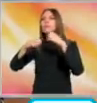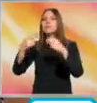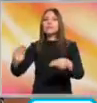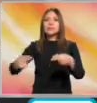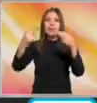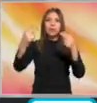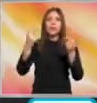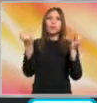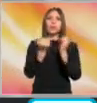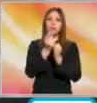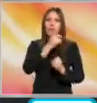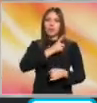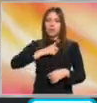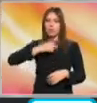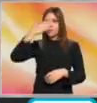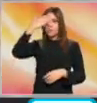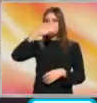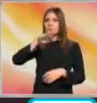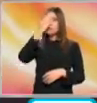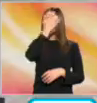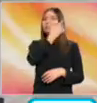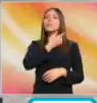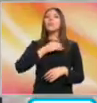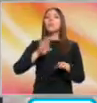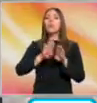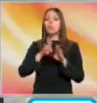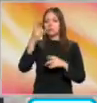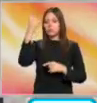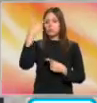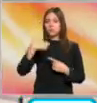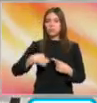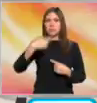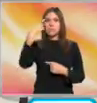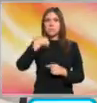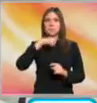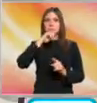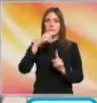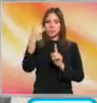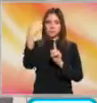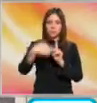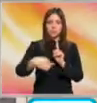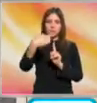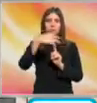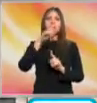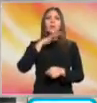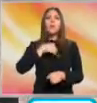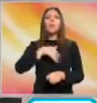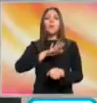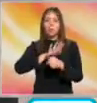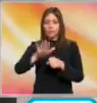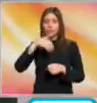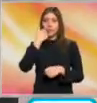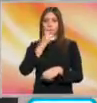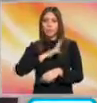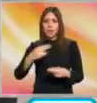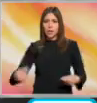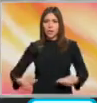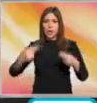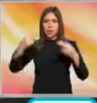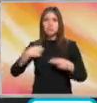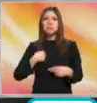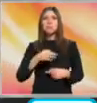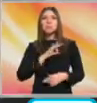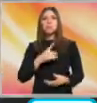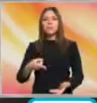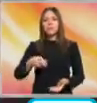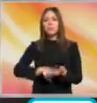que analizarnos a nosotros mismos, ¿no? ¿Cómo vamos a llevar a cabo este negocio? ¿Y cuáles son? Pues sí, las fortalezas, pero también los puntos